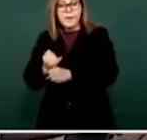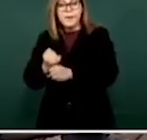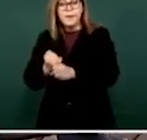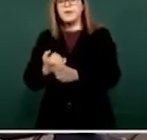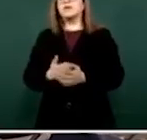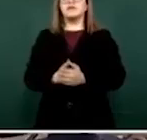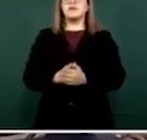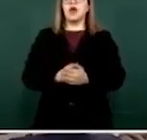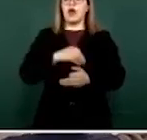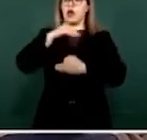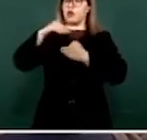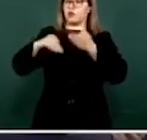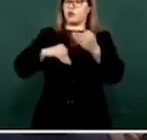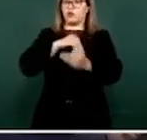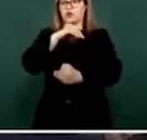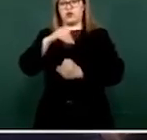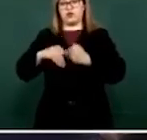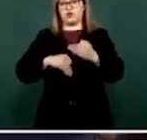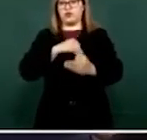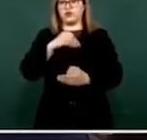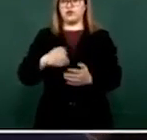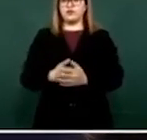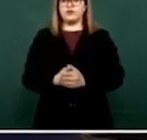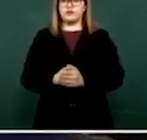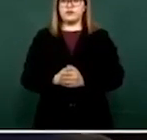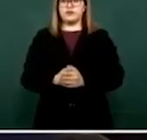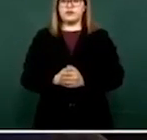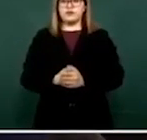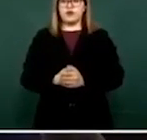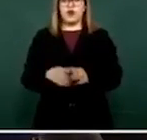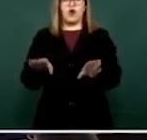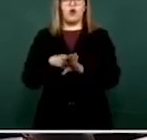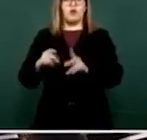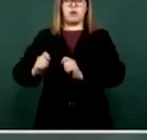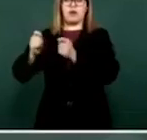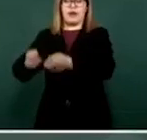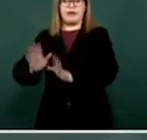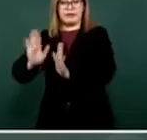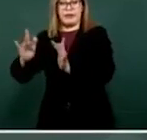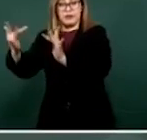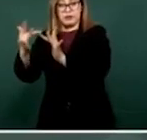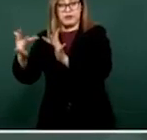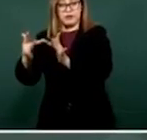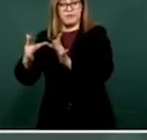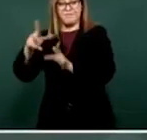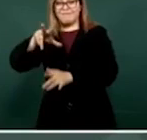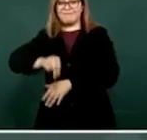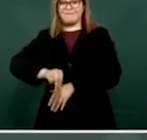en todos los casos, no fue asignación directa. O sea,